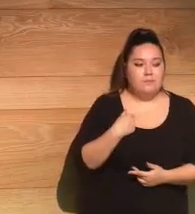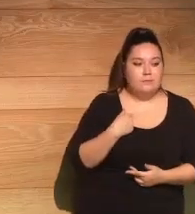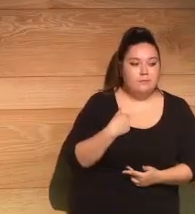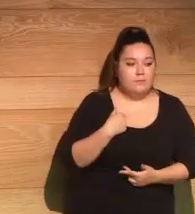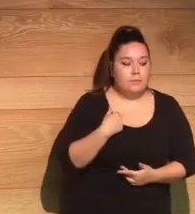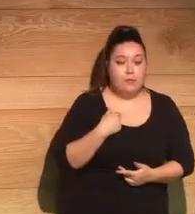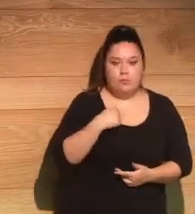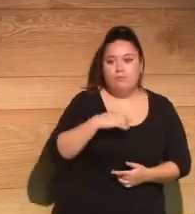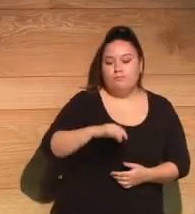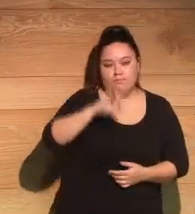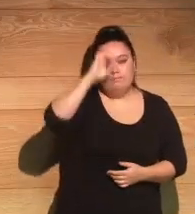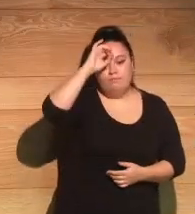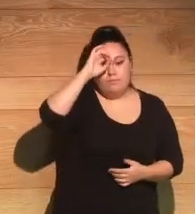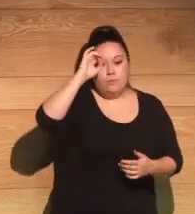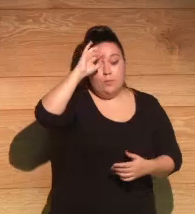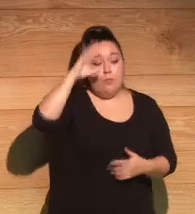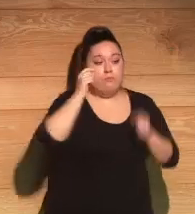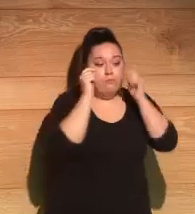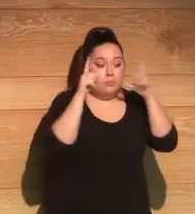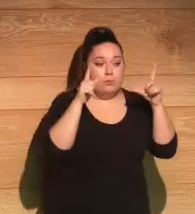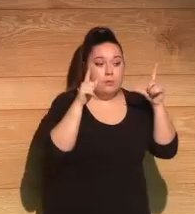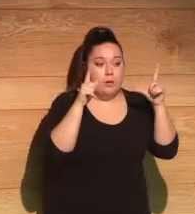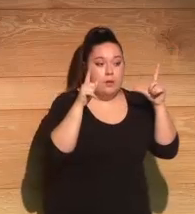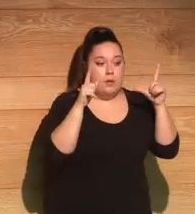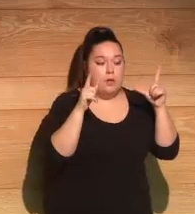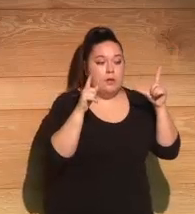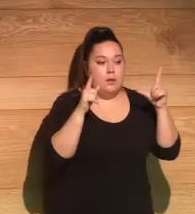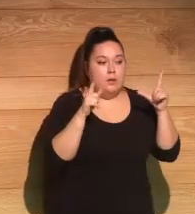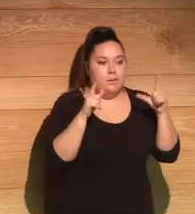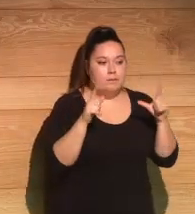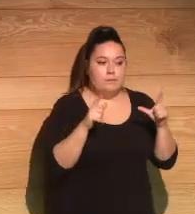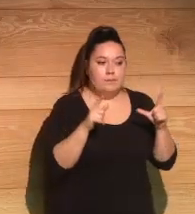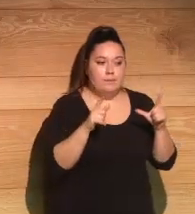sorprendente, por no decir otra cosa, que este famoso documental de Social Dilemma, ¿no?